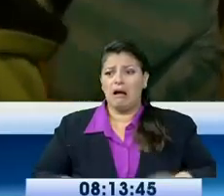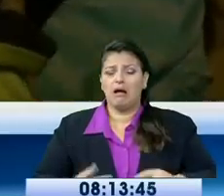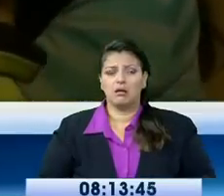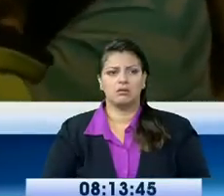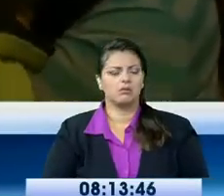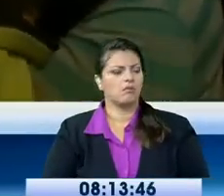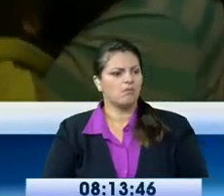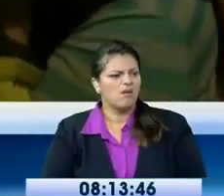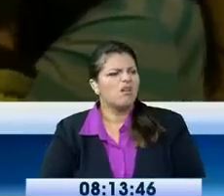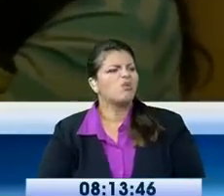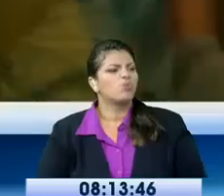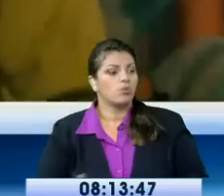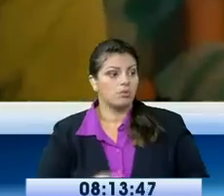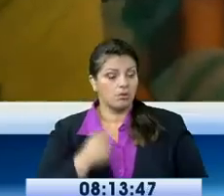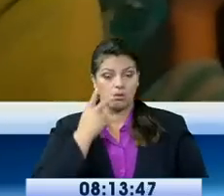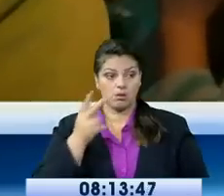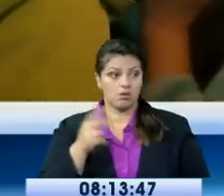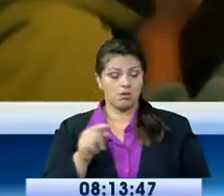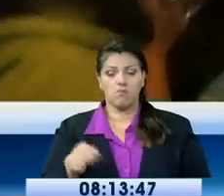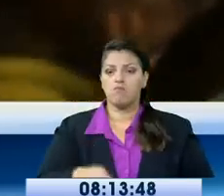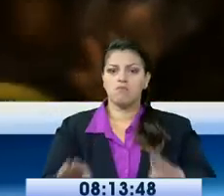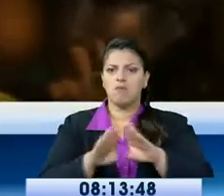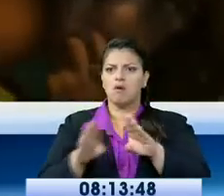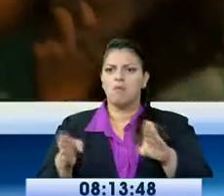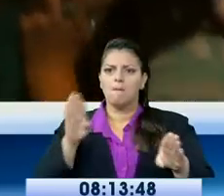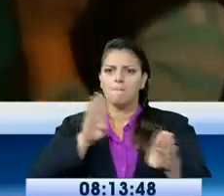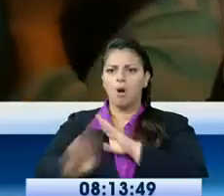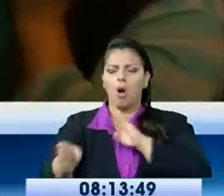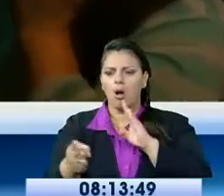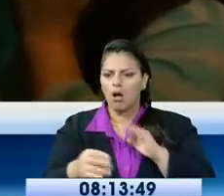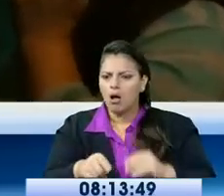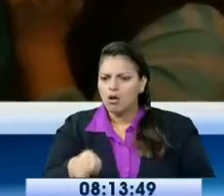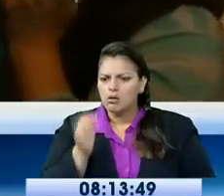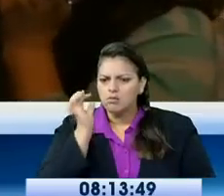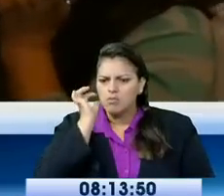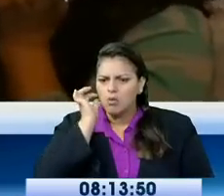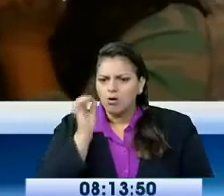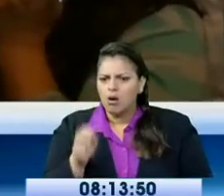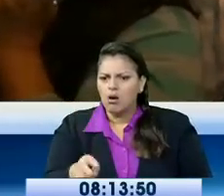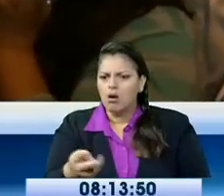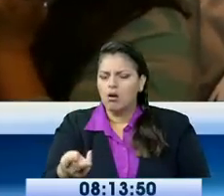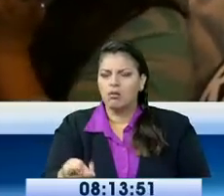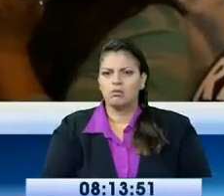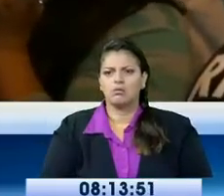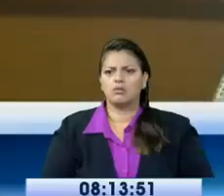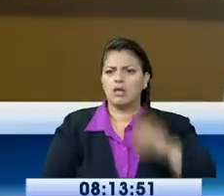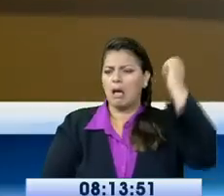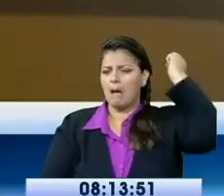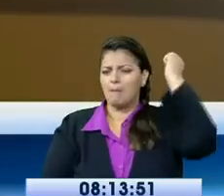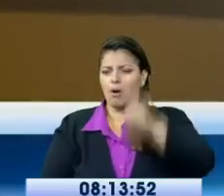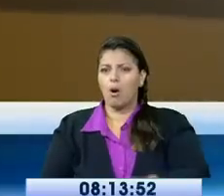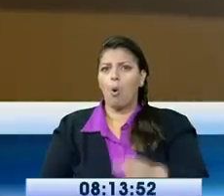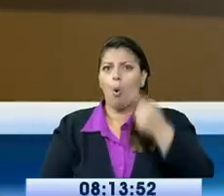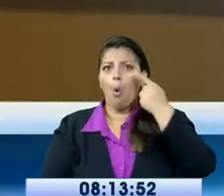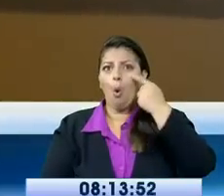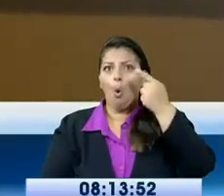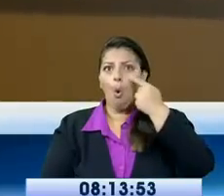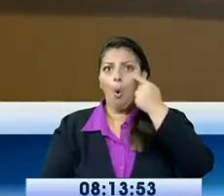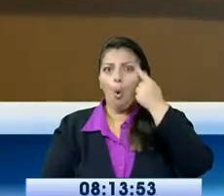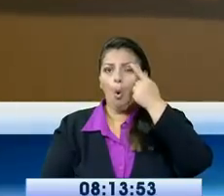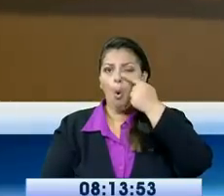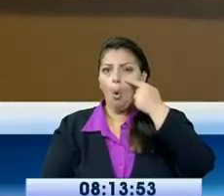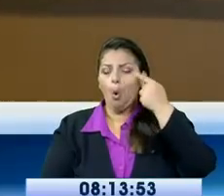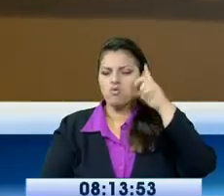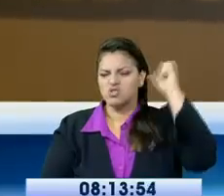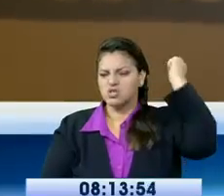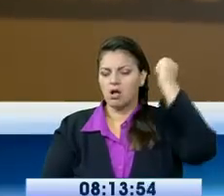pero la vimos ya tirada en el dos por los lados. Dos por los sí. lados. Ni el ojo, pero en el ojo estaba el cuchillo. En horas de la tarde de ese mismo